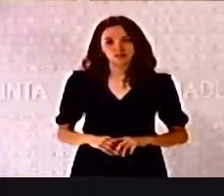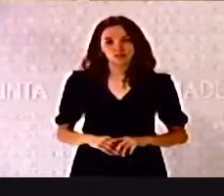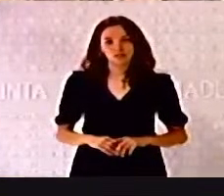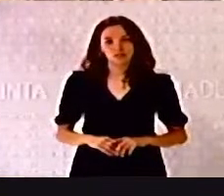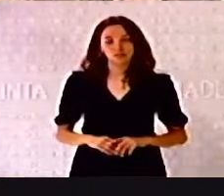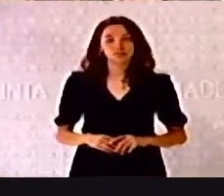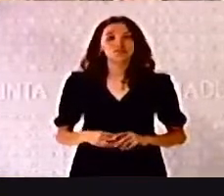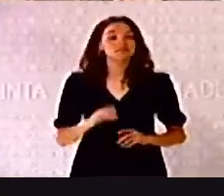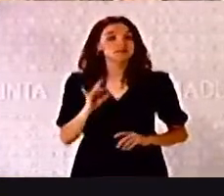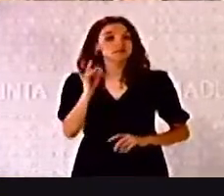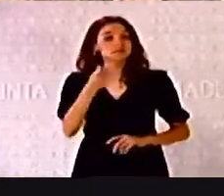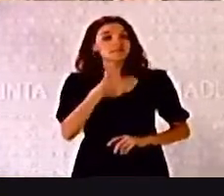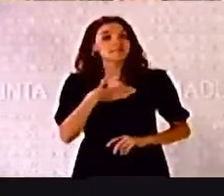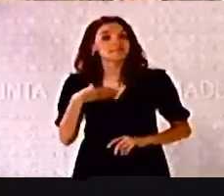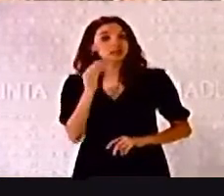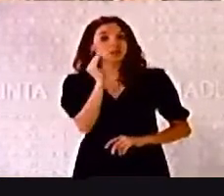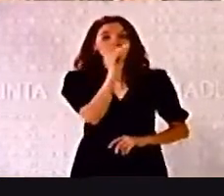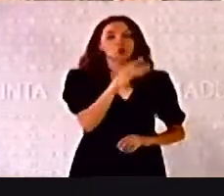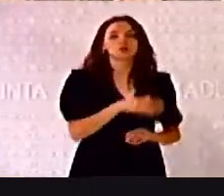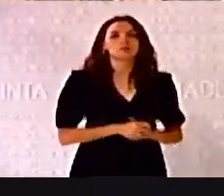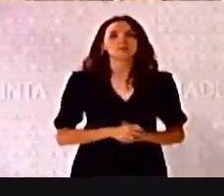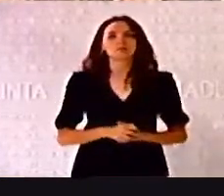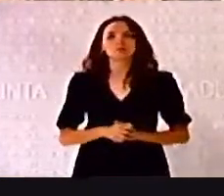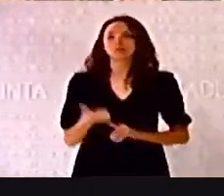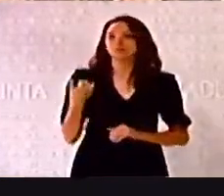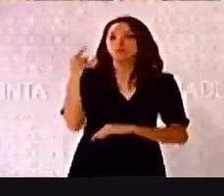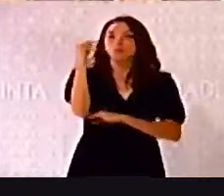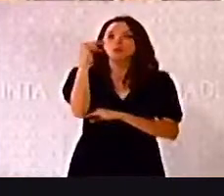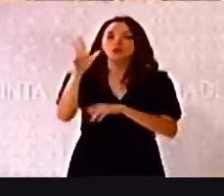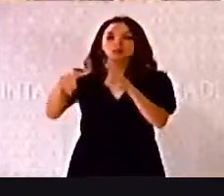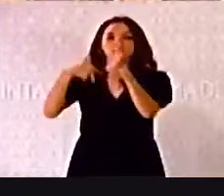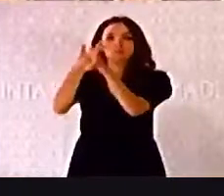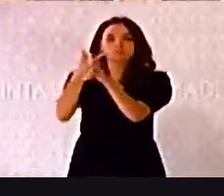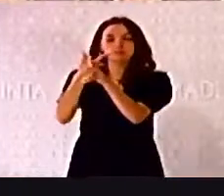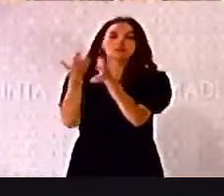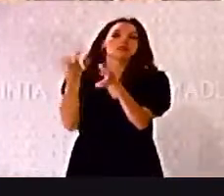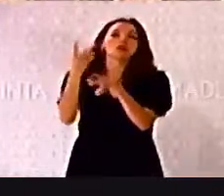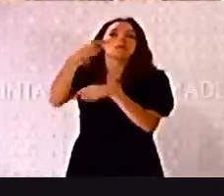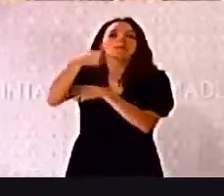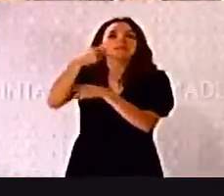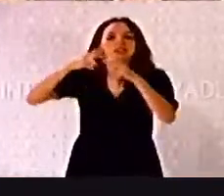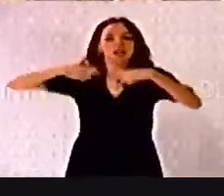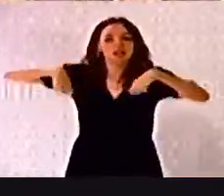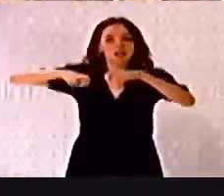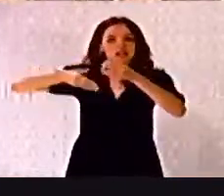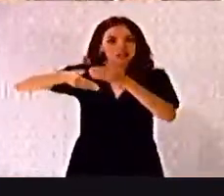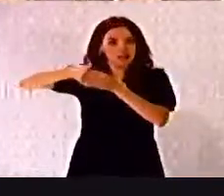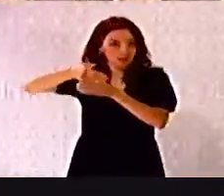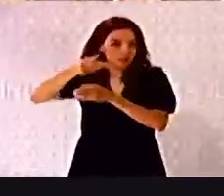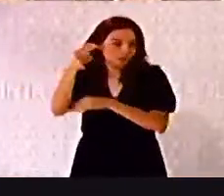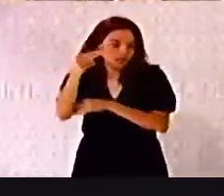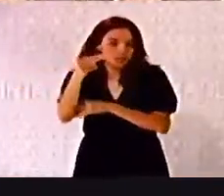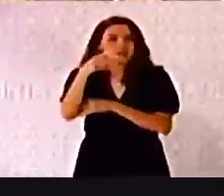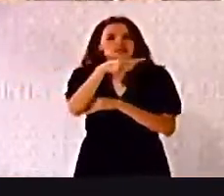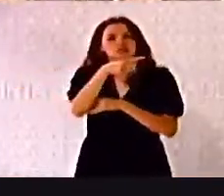Sí, yo quería preguntarle, el viernes tiene la conferencia de presidentes y un poco es cómo lo va a afrontar y qué va a llevar a la misma.